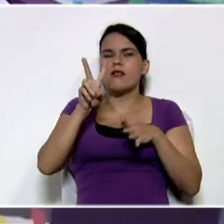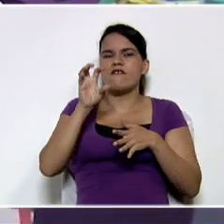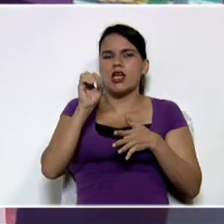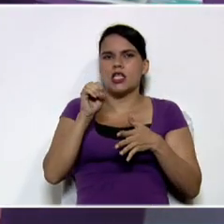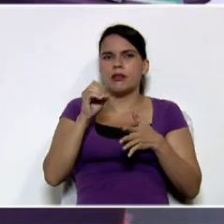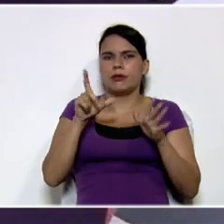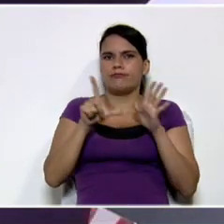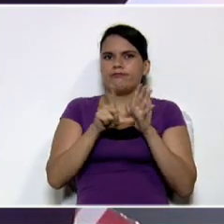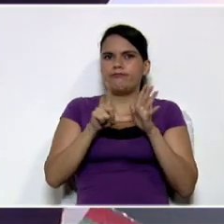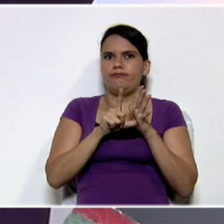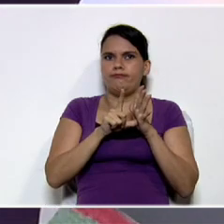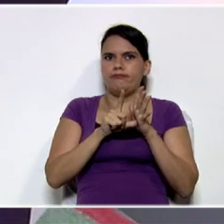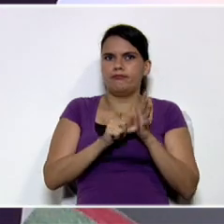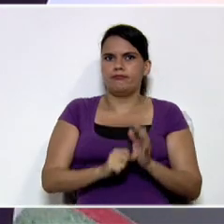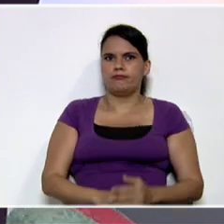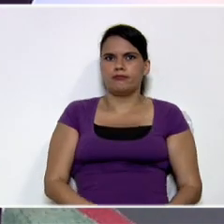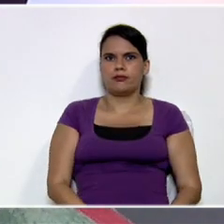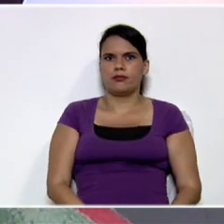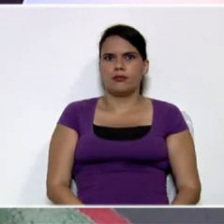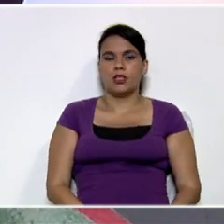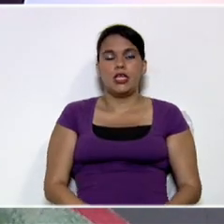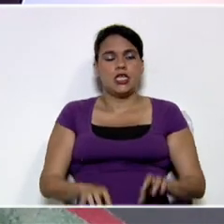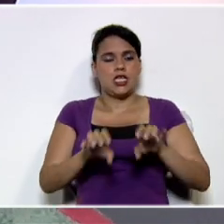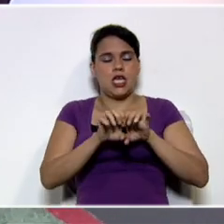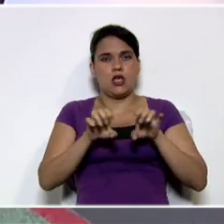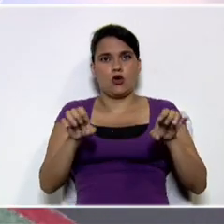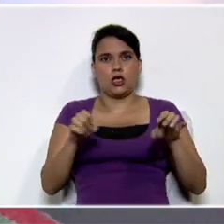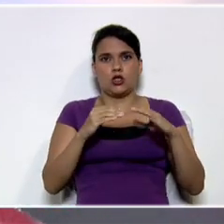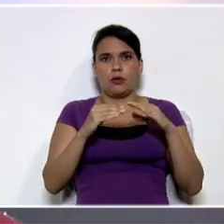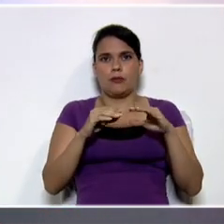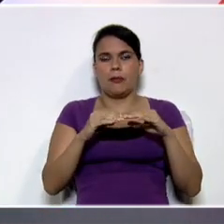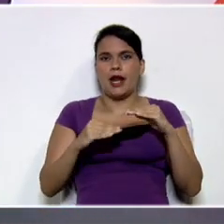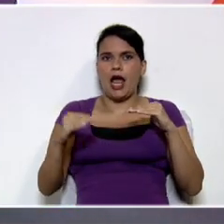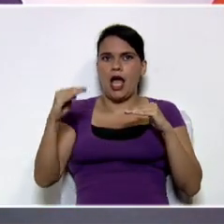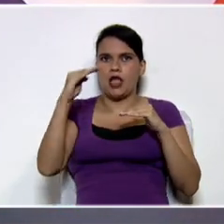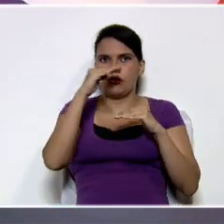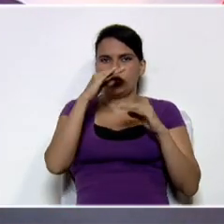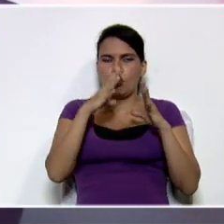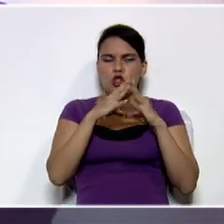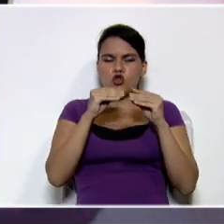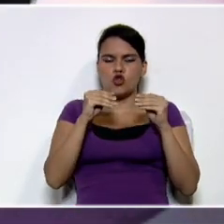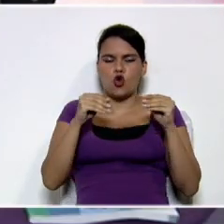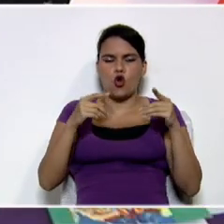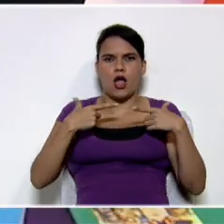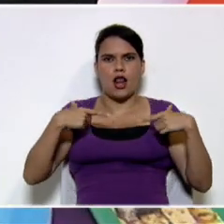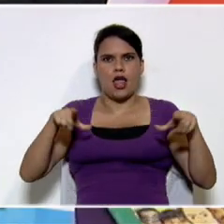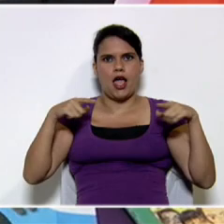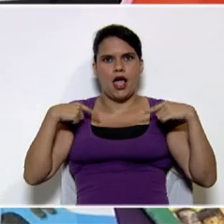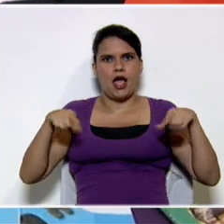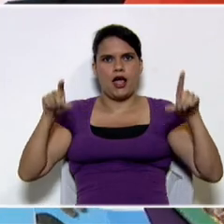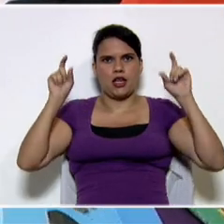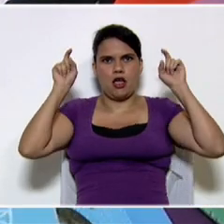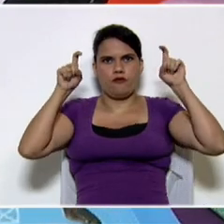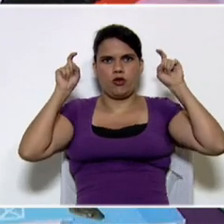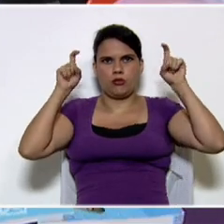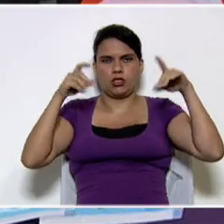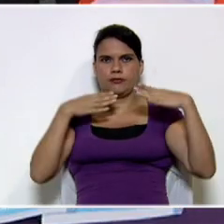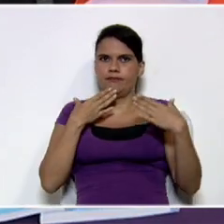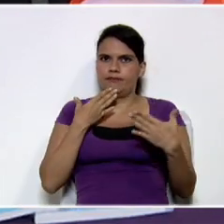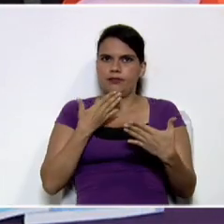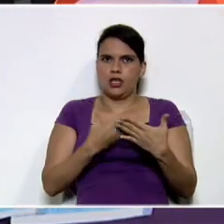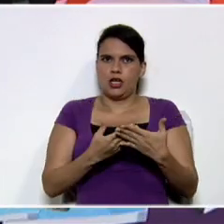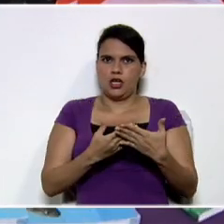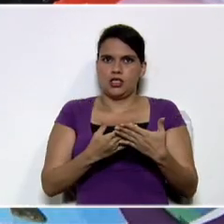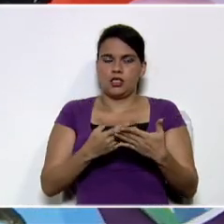Media General, Media Técnica y la modalidad de Educación para Adultos en todas las áreas de formación. Así que agradecemos